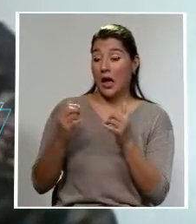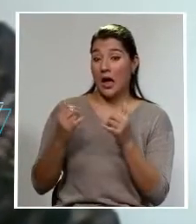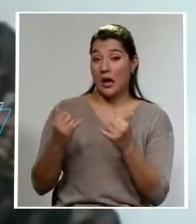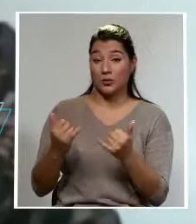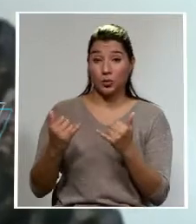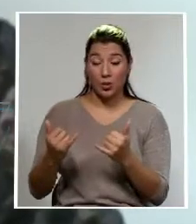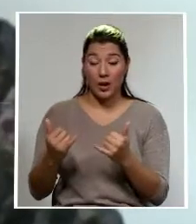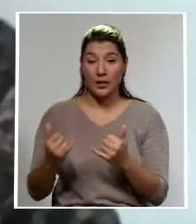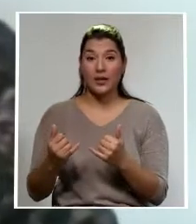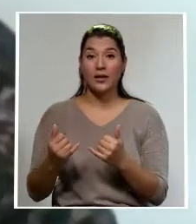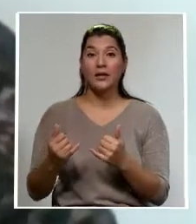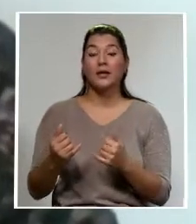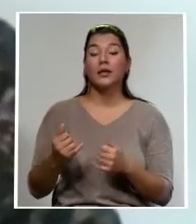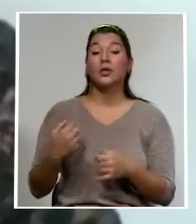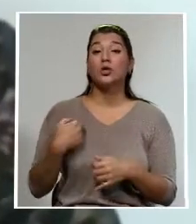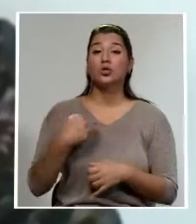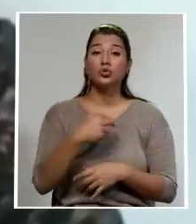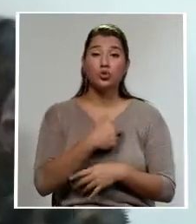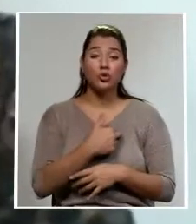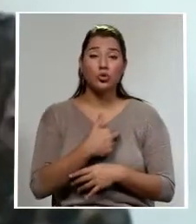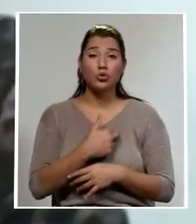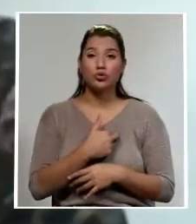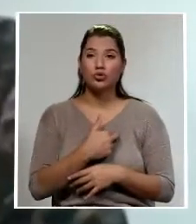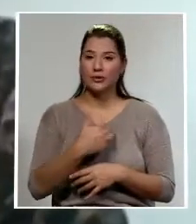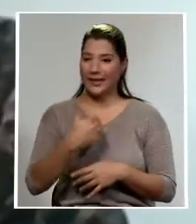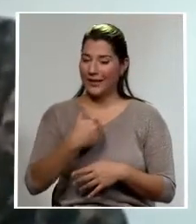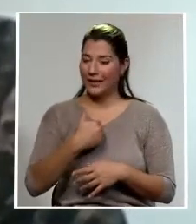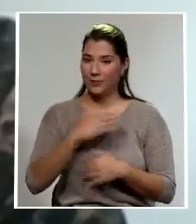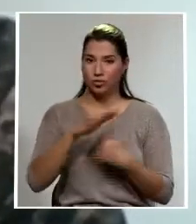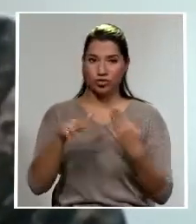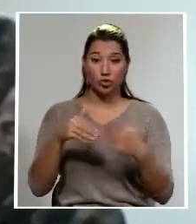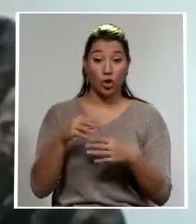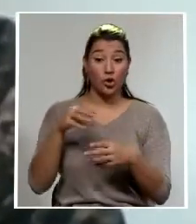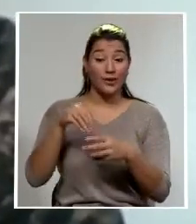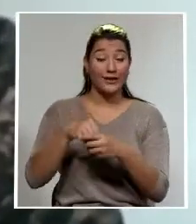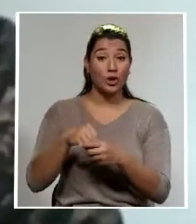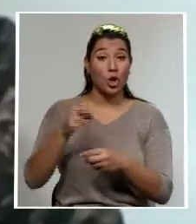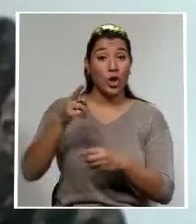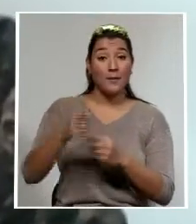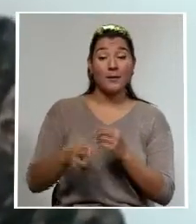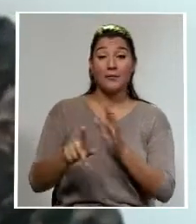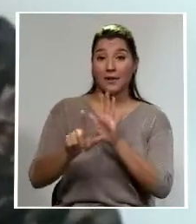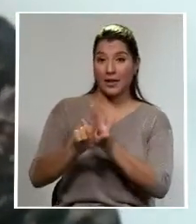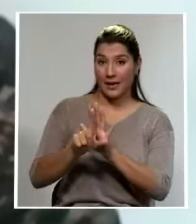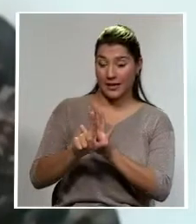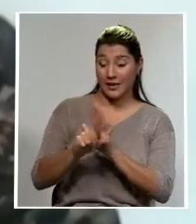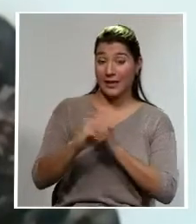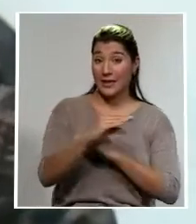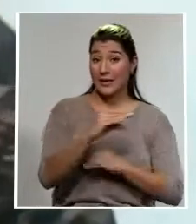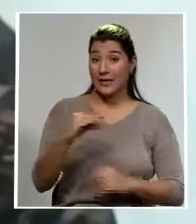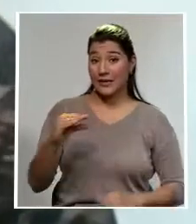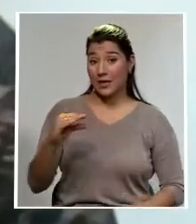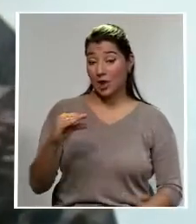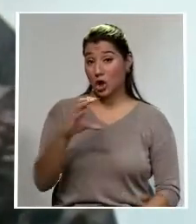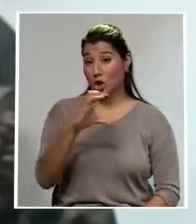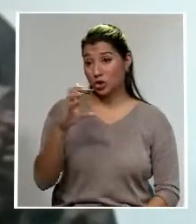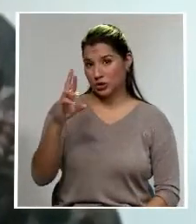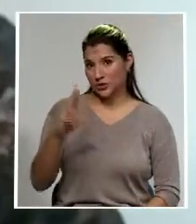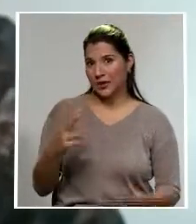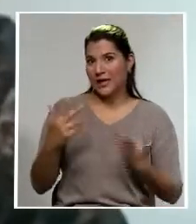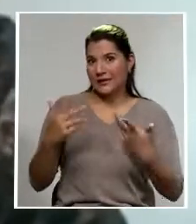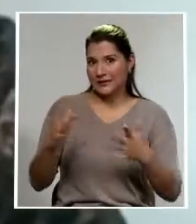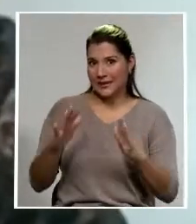por medio, tenemos todo dentro del mismo marco en donde el país maneja los temas